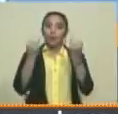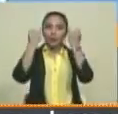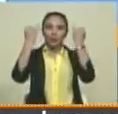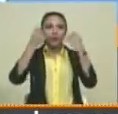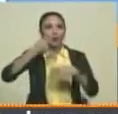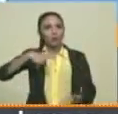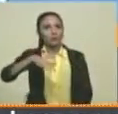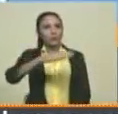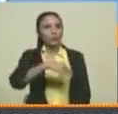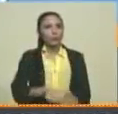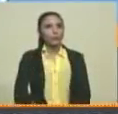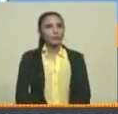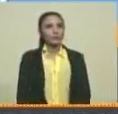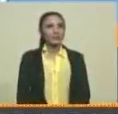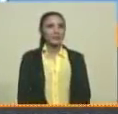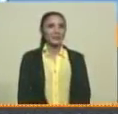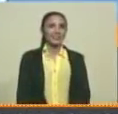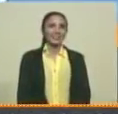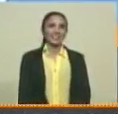popular